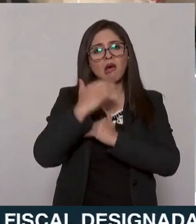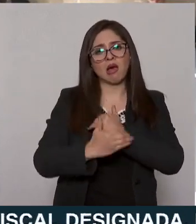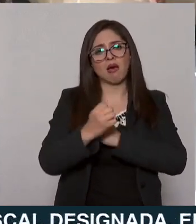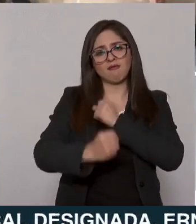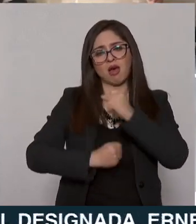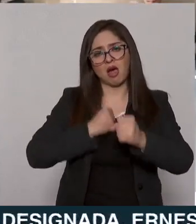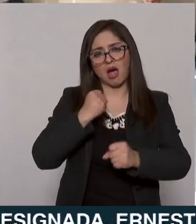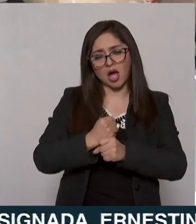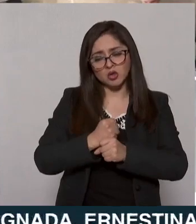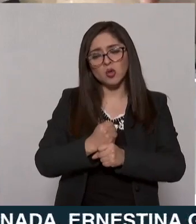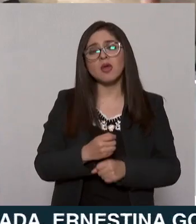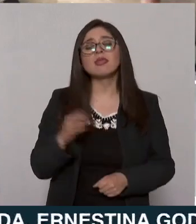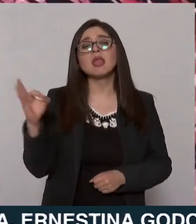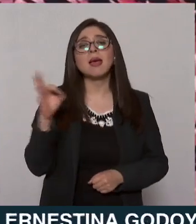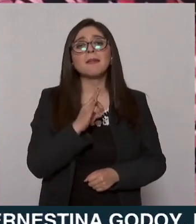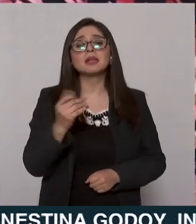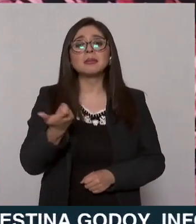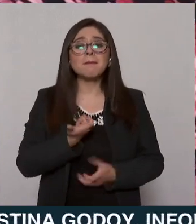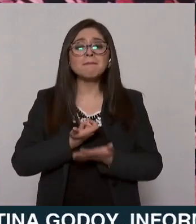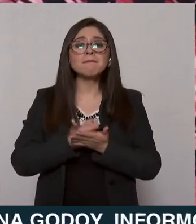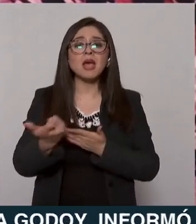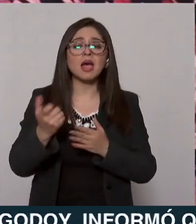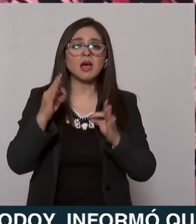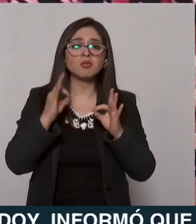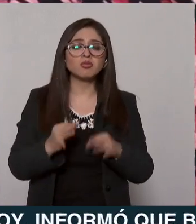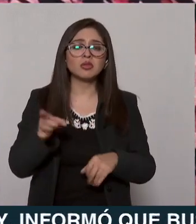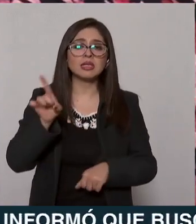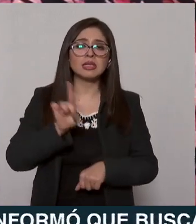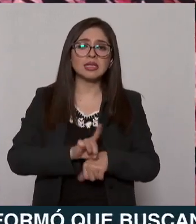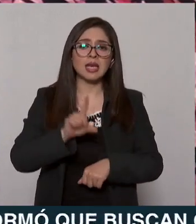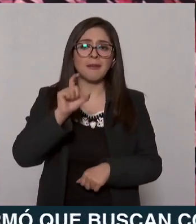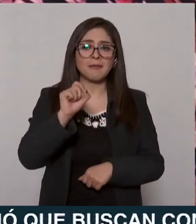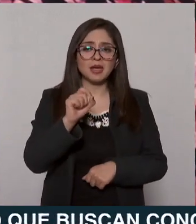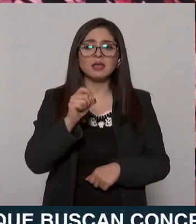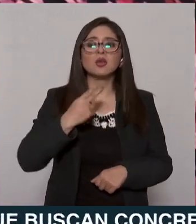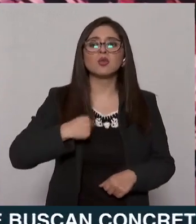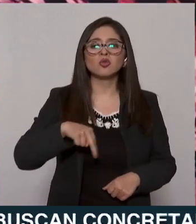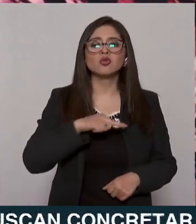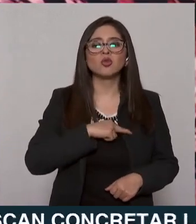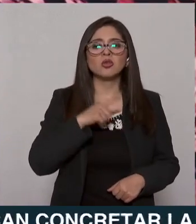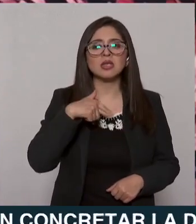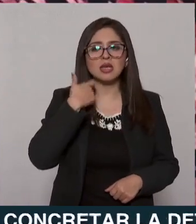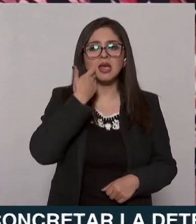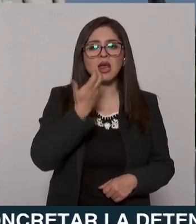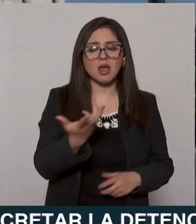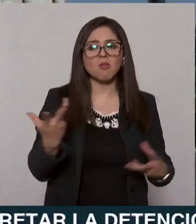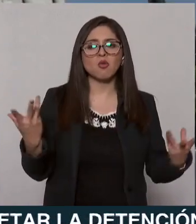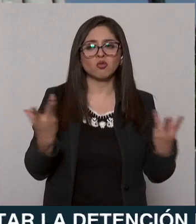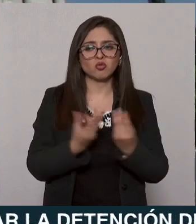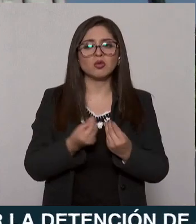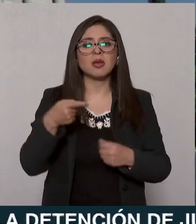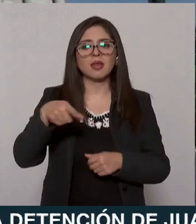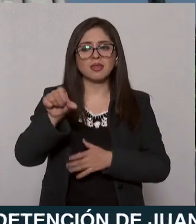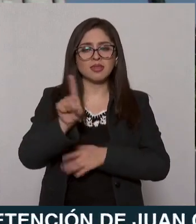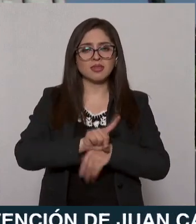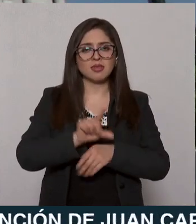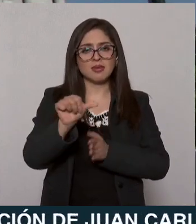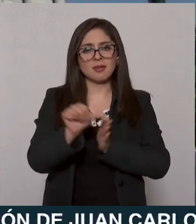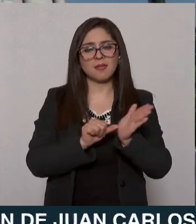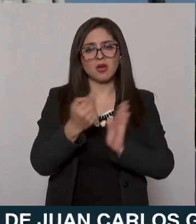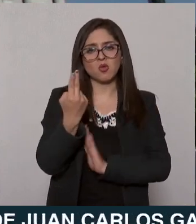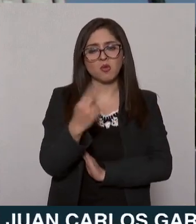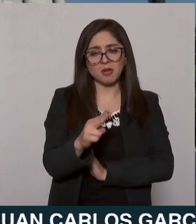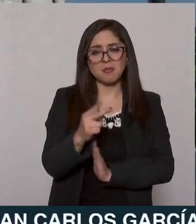sale aproximadamente el día 20. Tenemos los recursos para cubrirles el mes de noviembre, que se paga